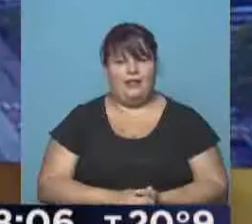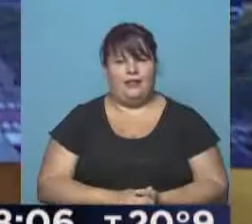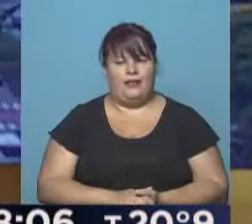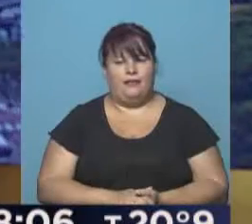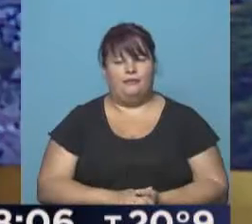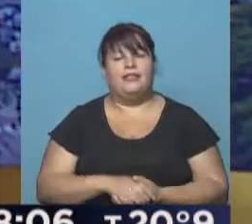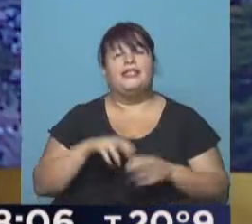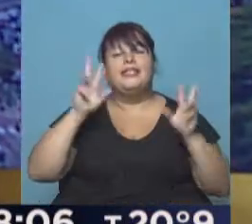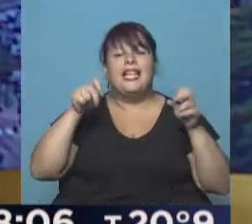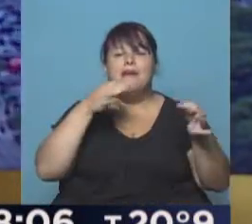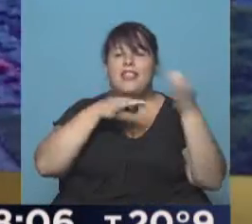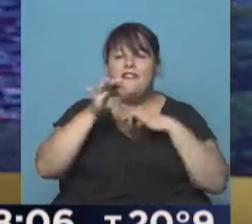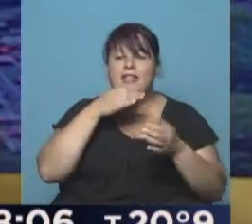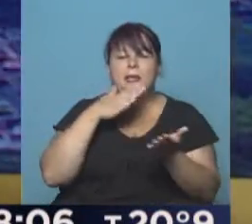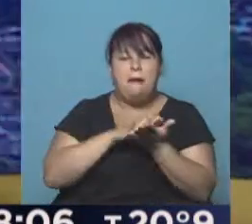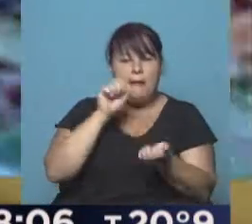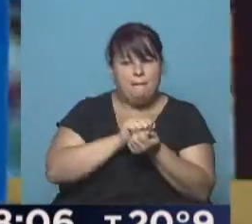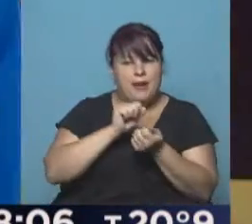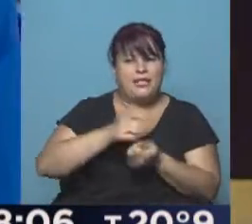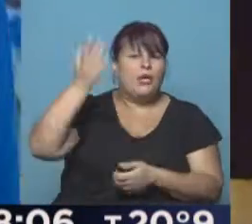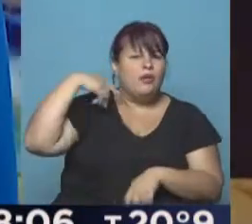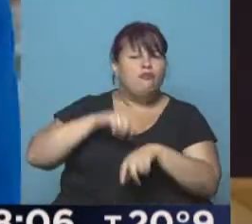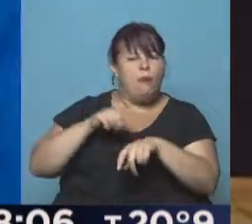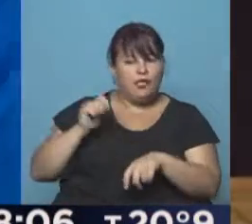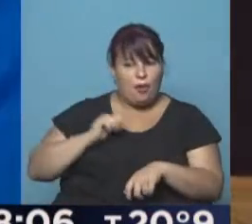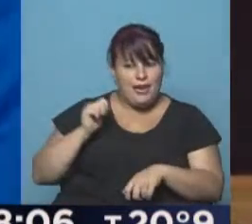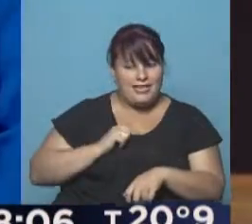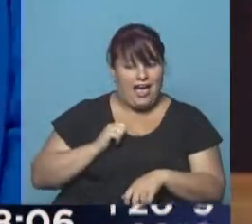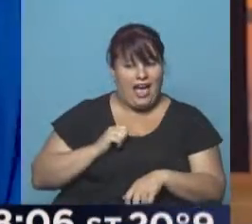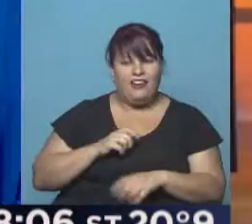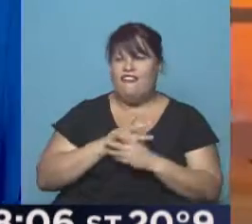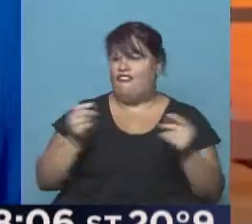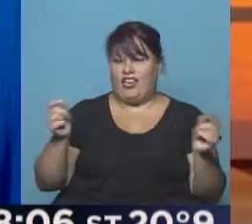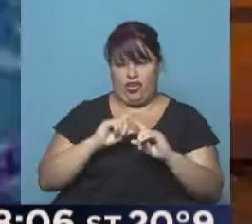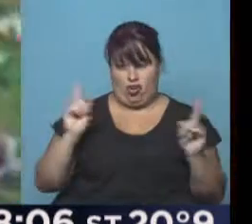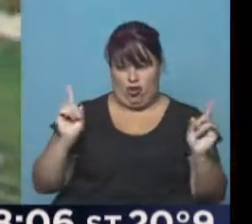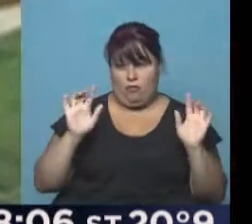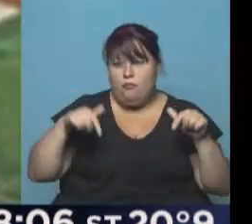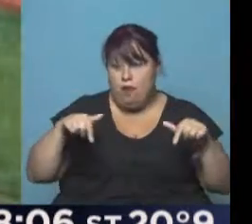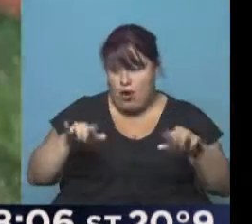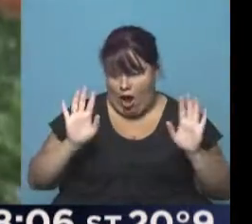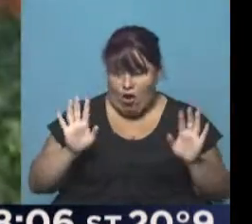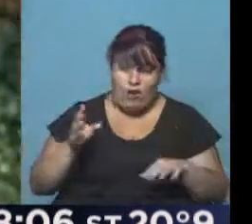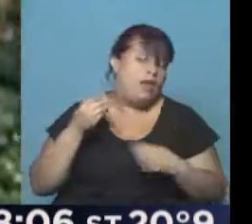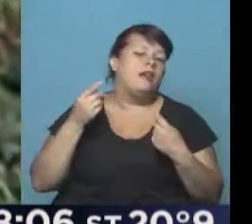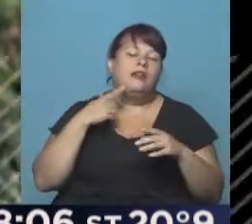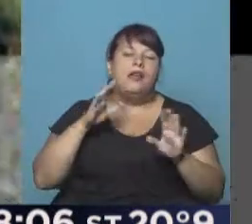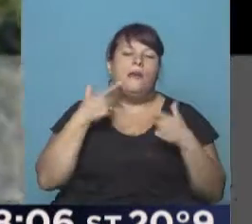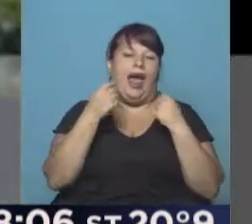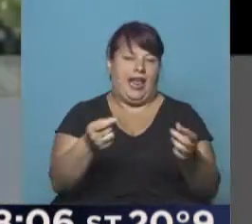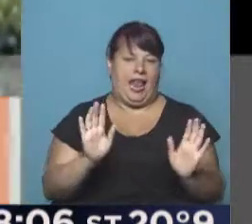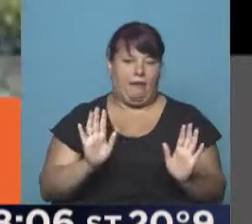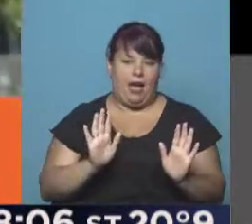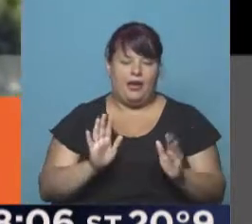la causa por la venta de papel prensa en épocas de la dictadura no va a terminar al menos por ahora porque se apelar a